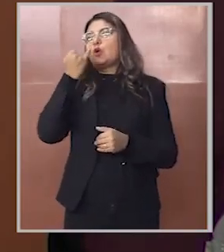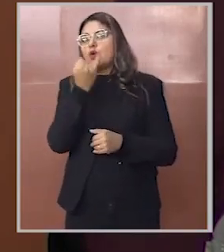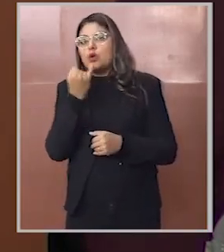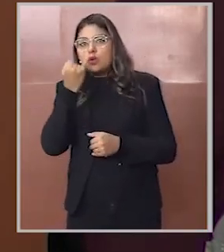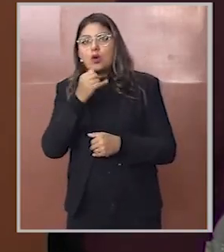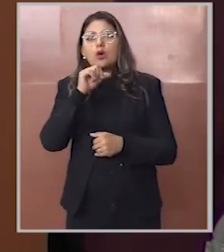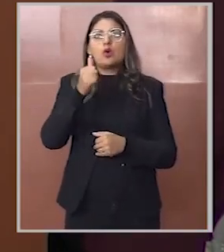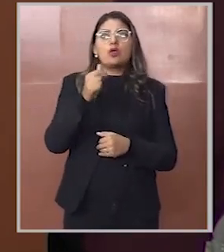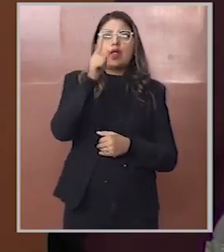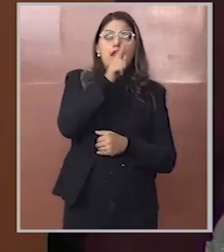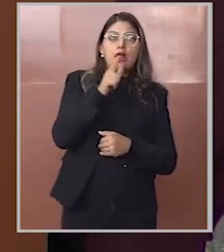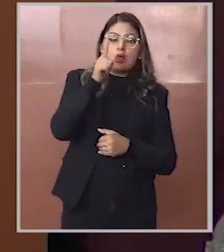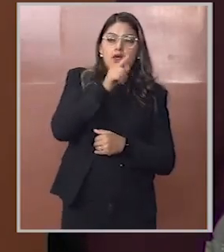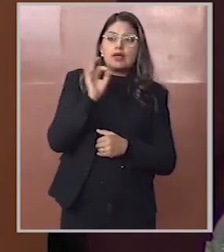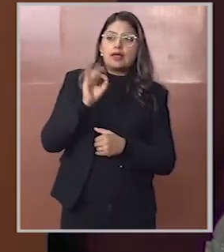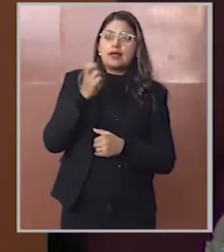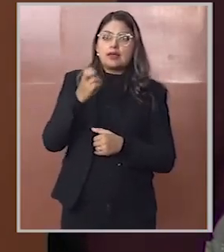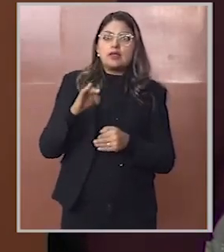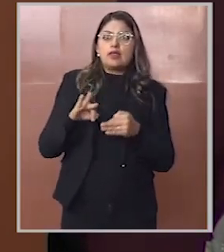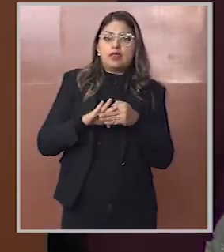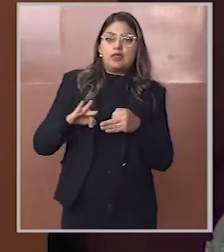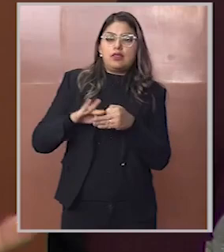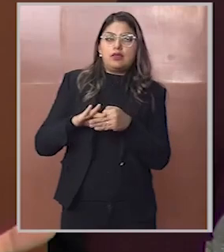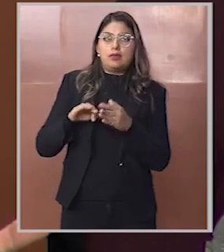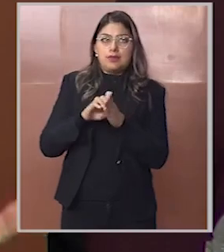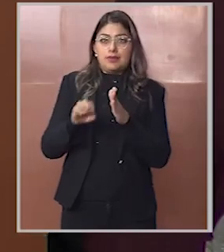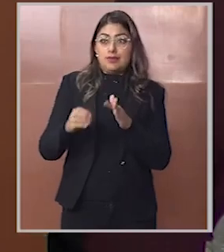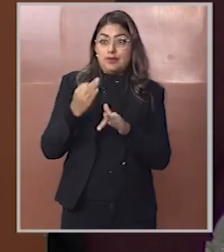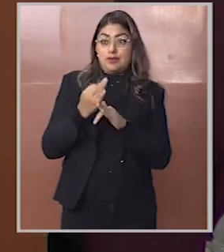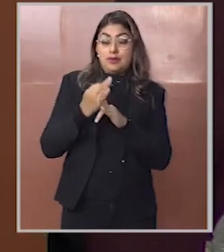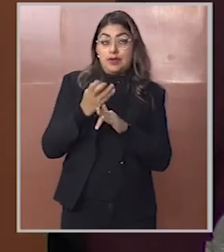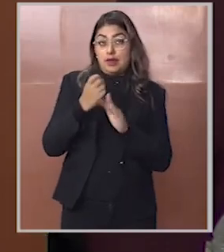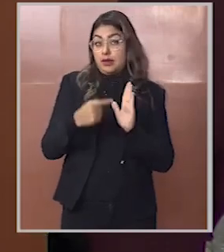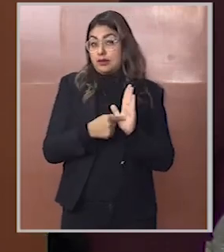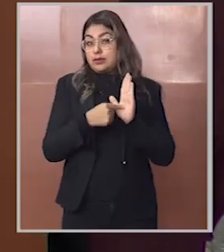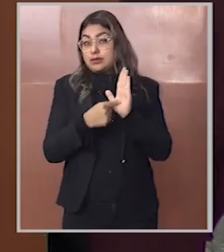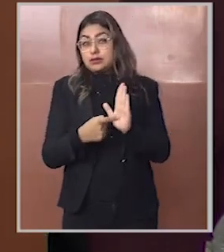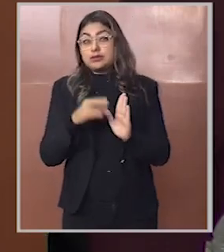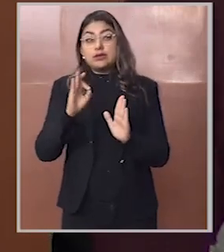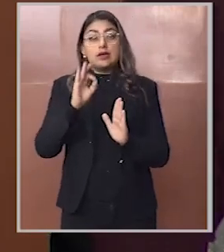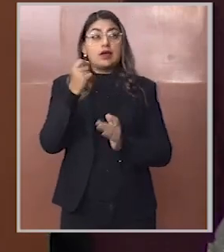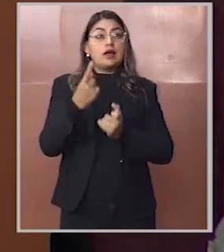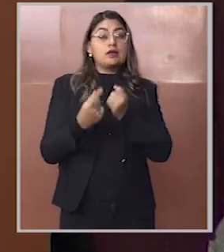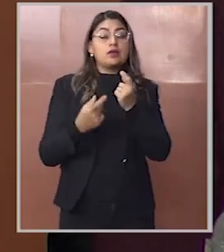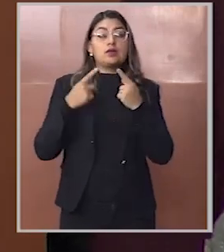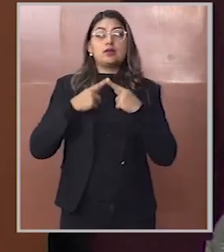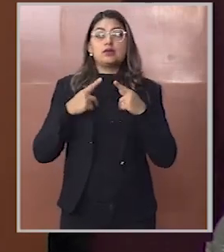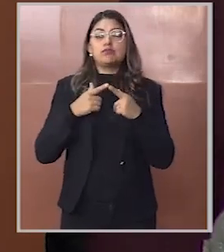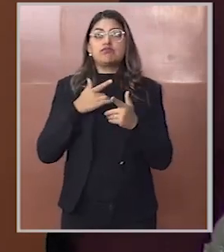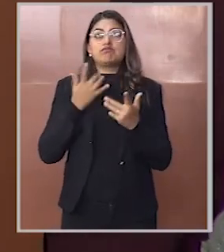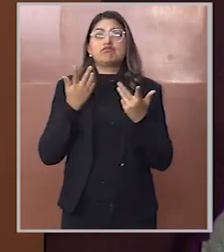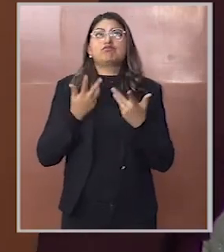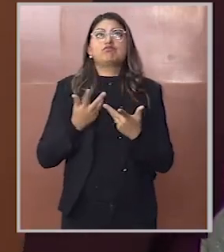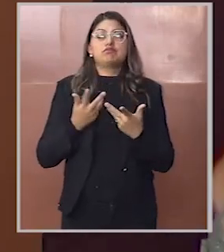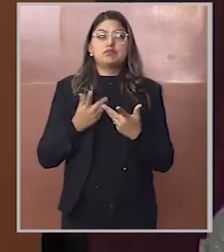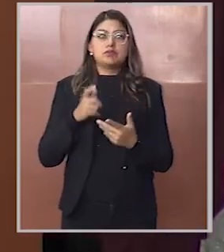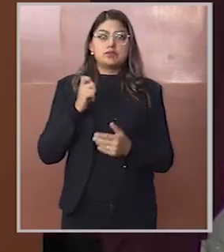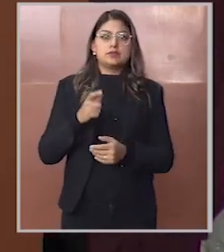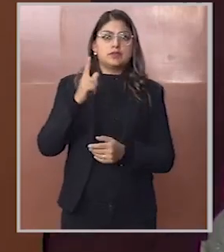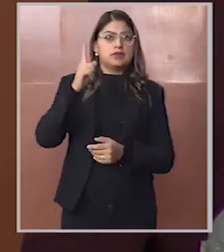este fragmento de incomodidad que quizá algunas personas sentimos escuchando apenas un minuto 2 minutos de